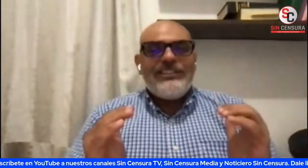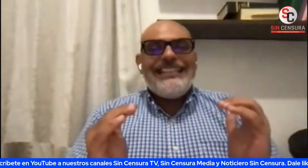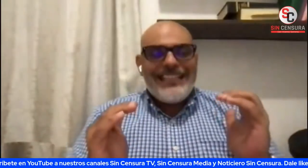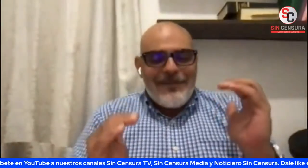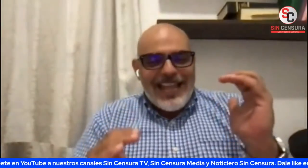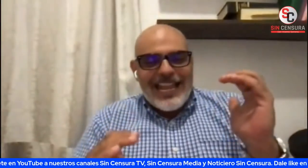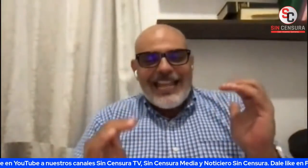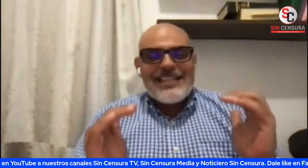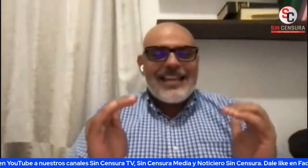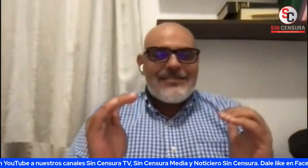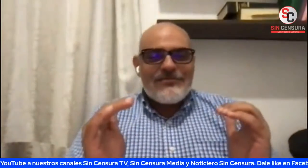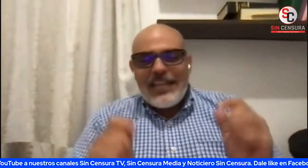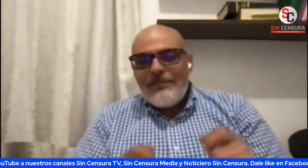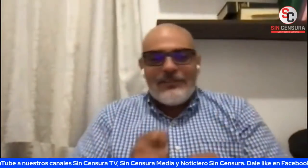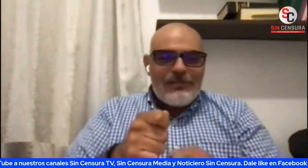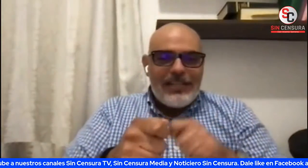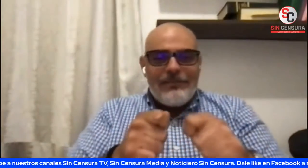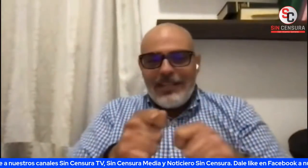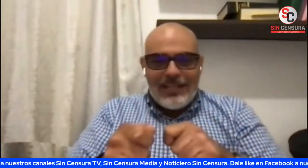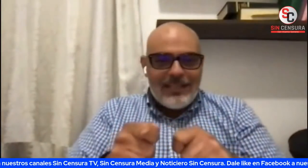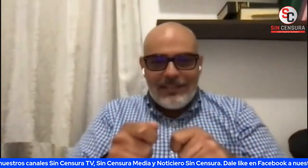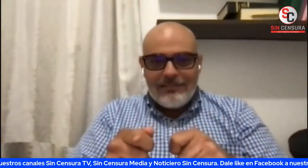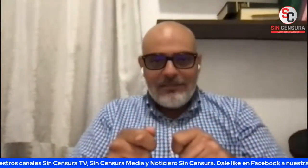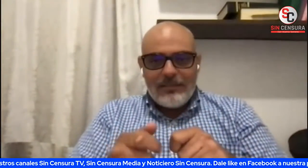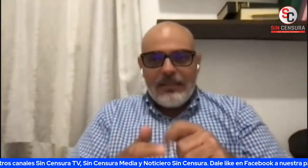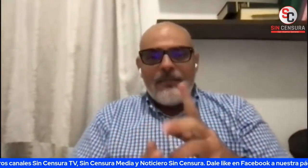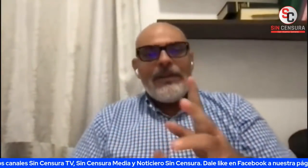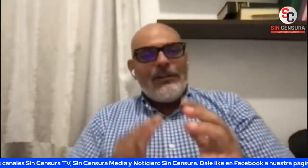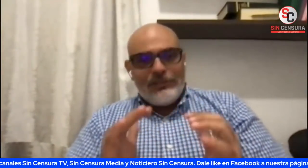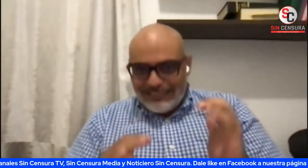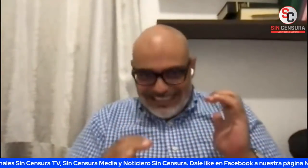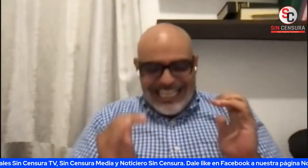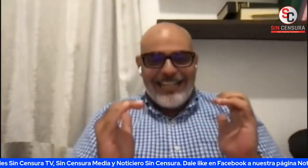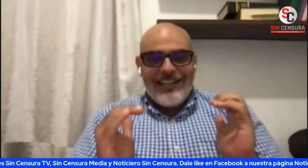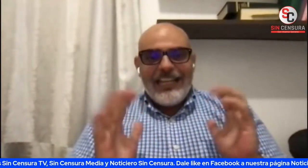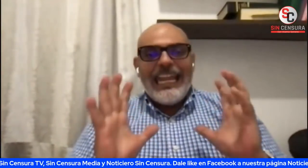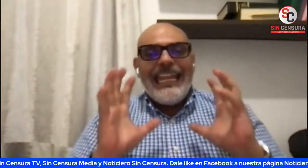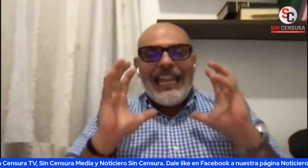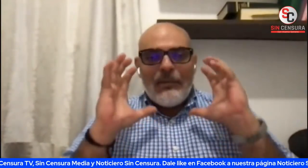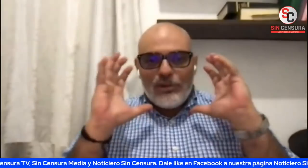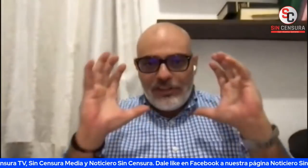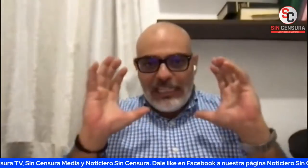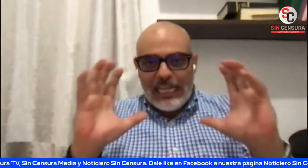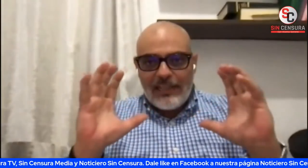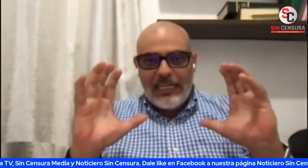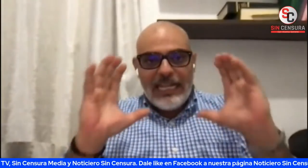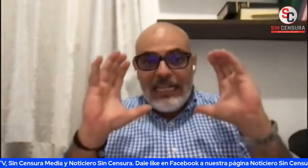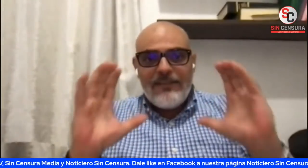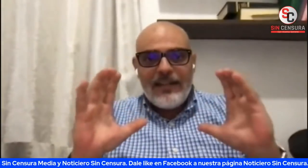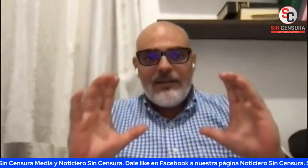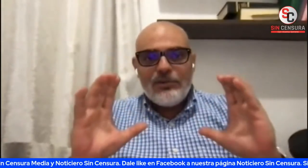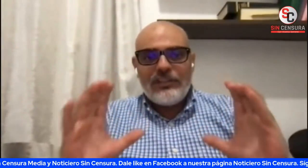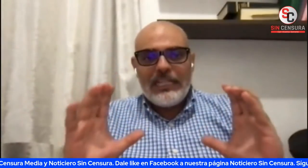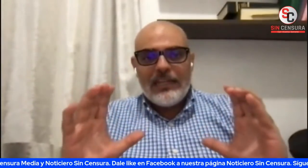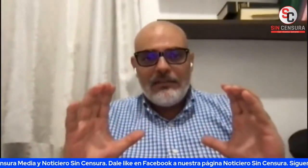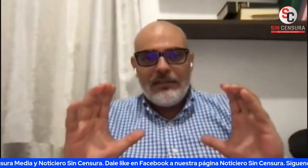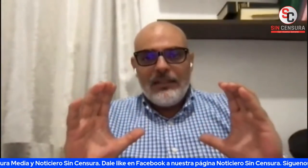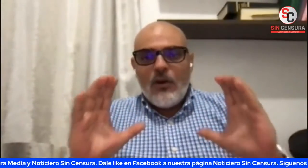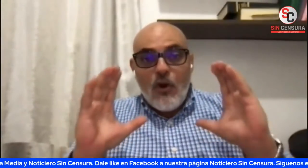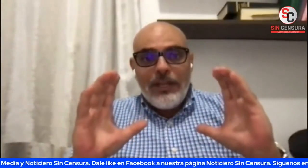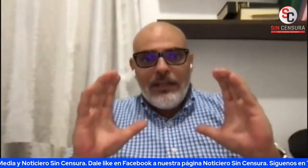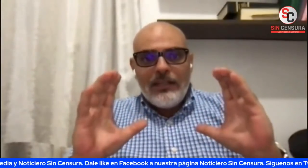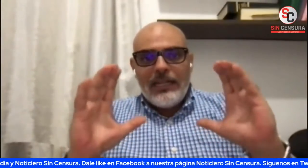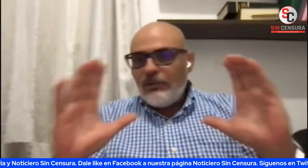el piso sí se va enganchando, tal vez no en el billete, pero sí en la bocina, en el nivel de